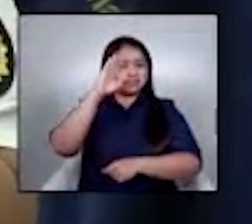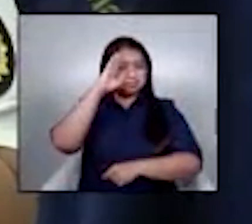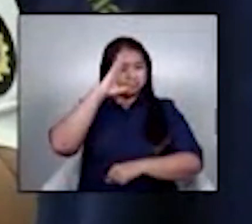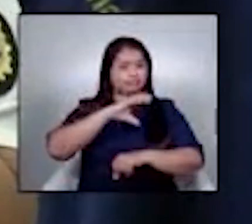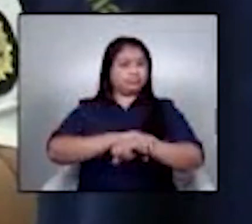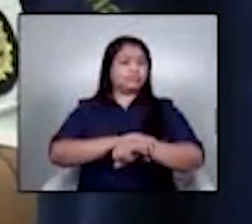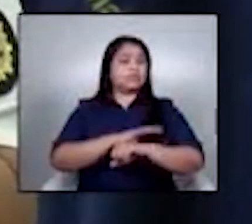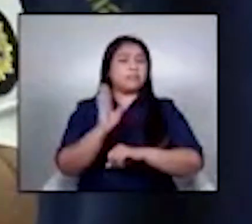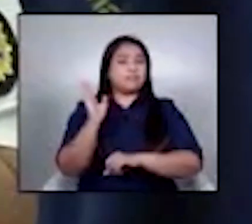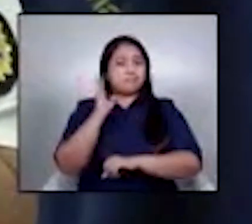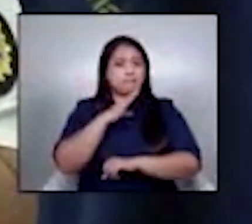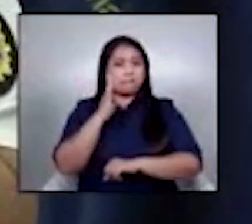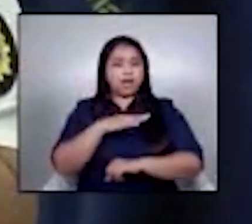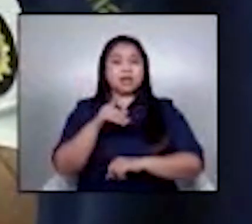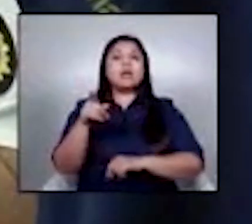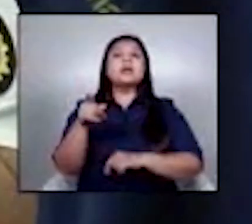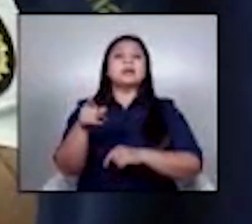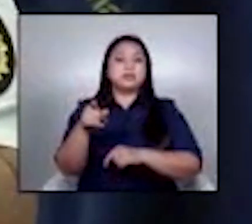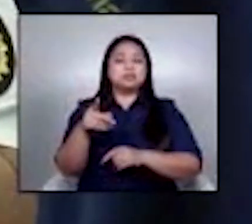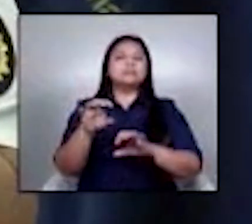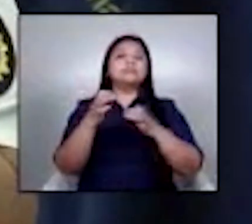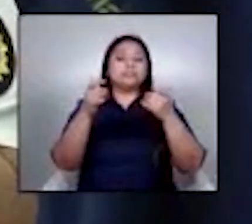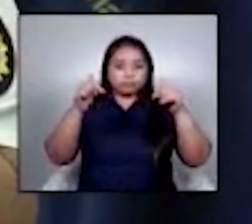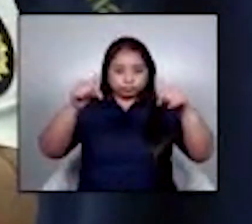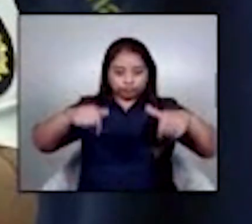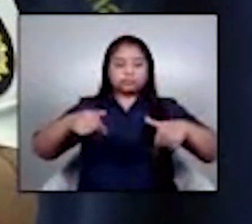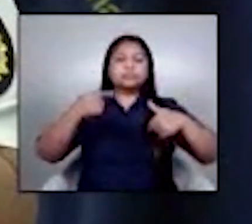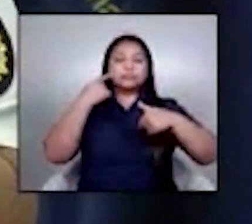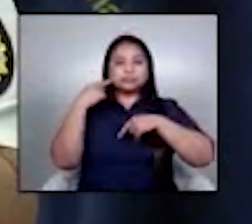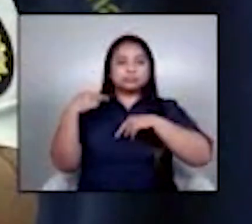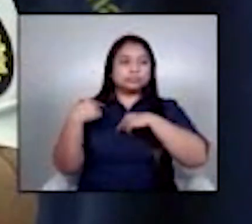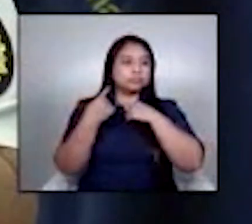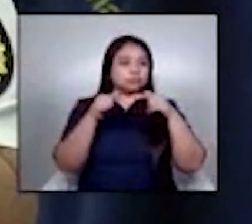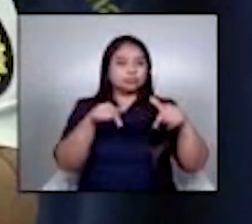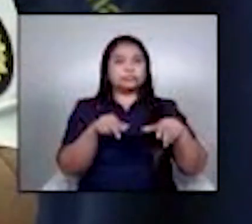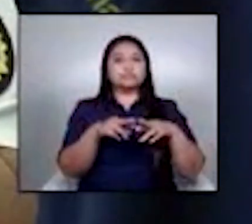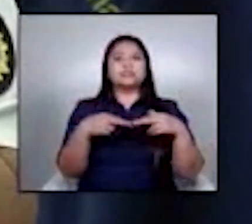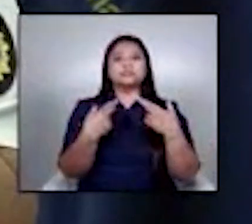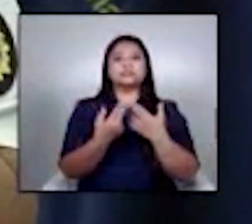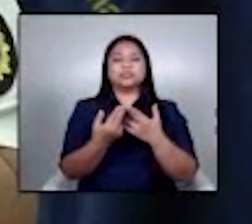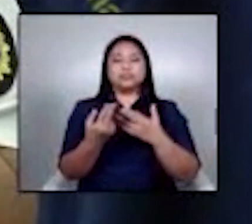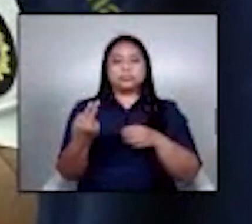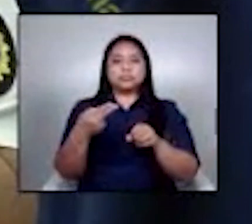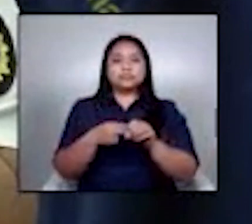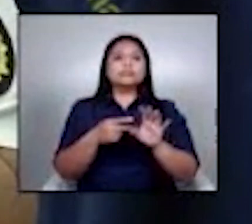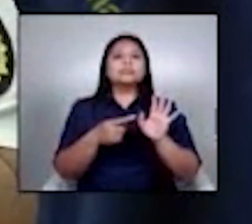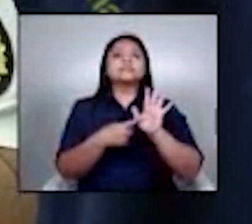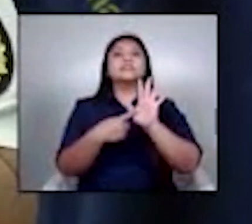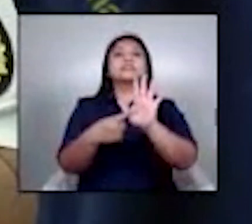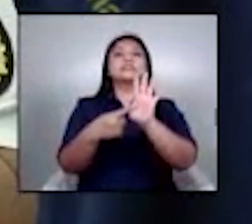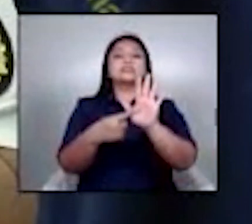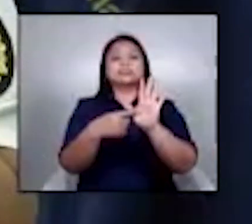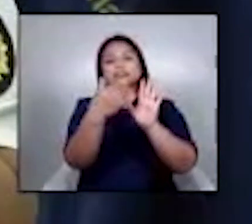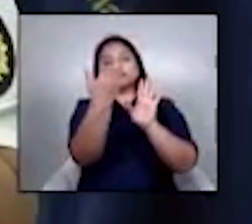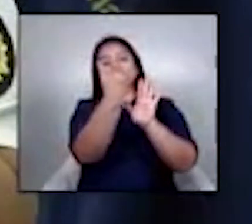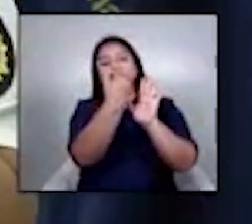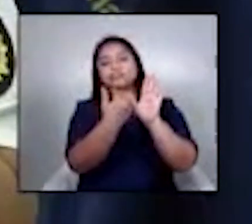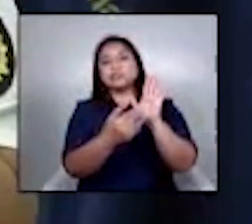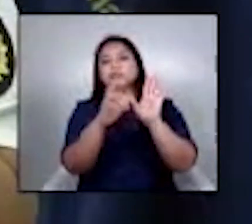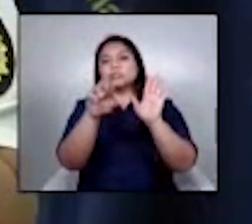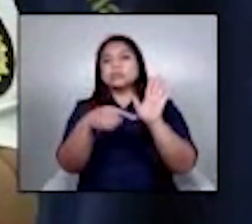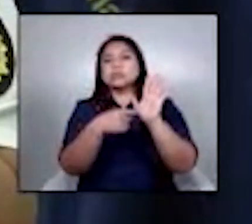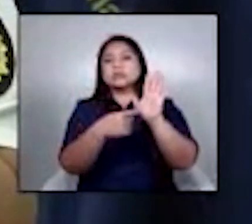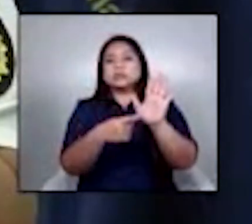Civil. Y es por ello que el día de hoy estamos acá reunidos para dar a conocer estos casos que a la